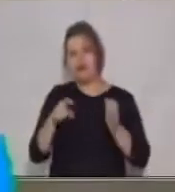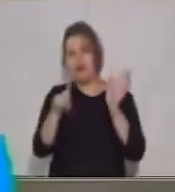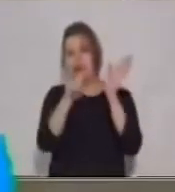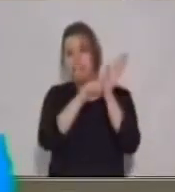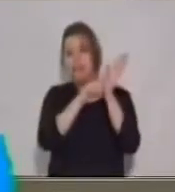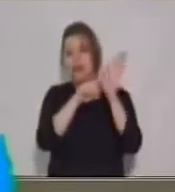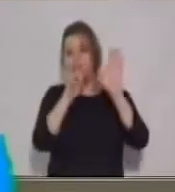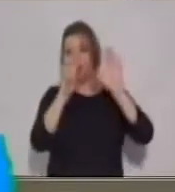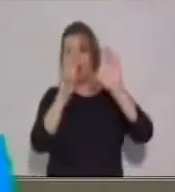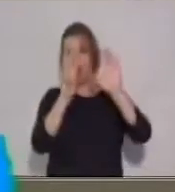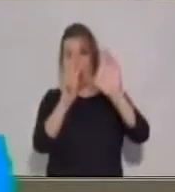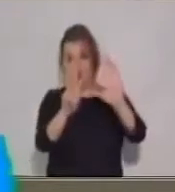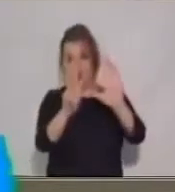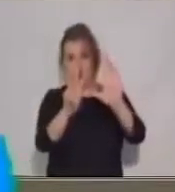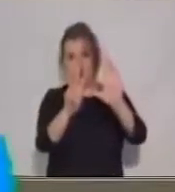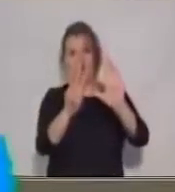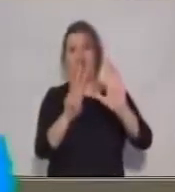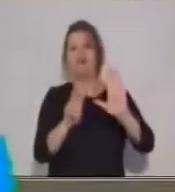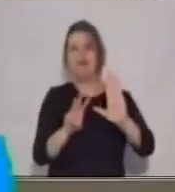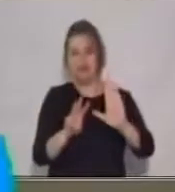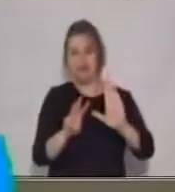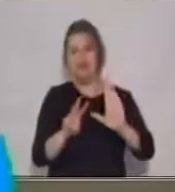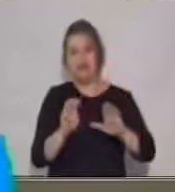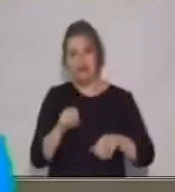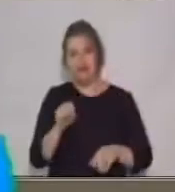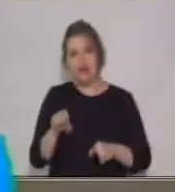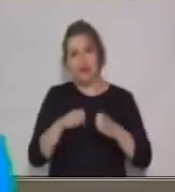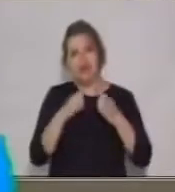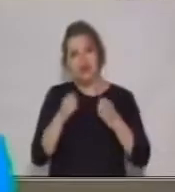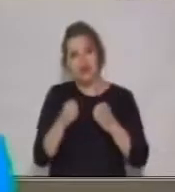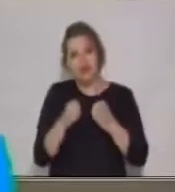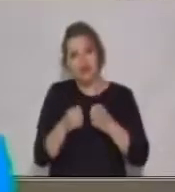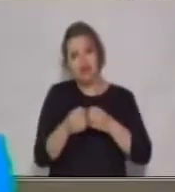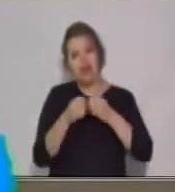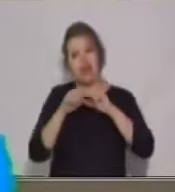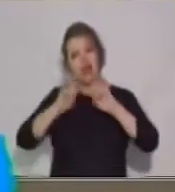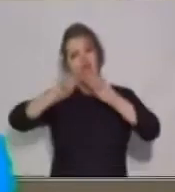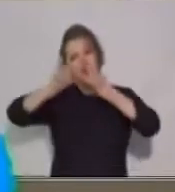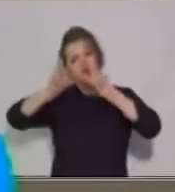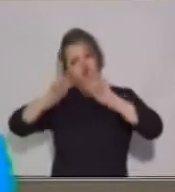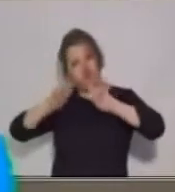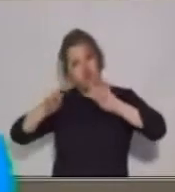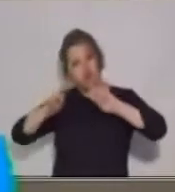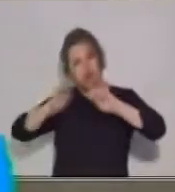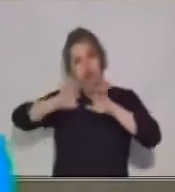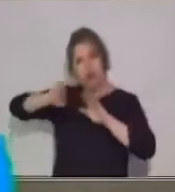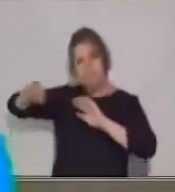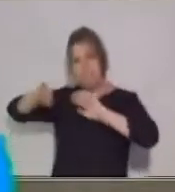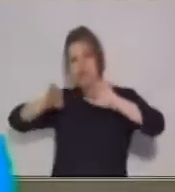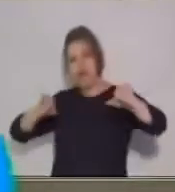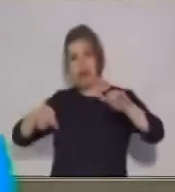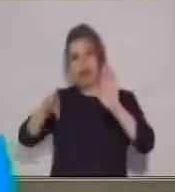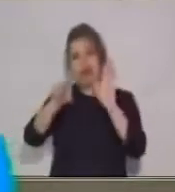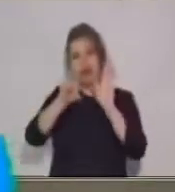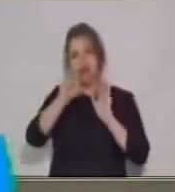Va a tener el valor menos 8. Y al despejar c, ahora nos va a quedar negativo. C va